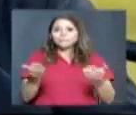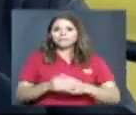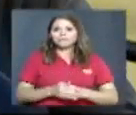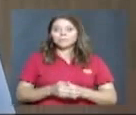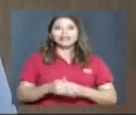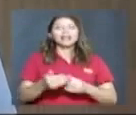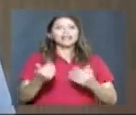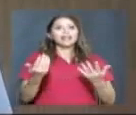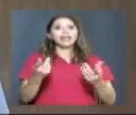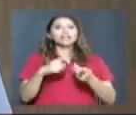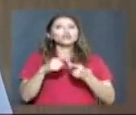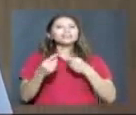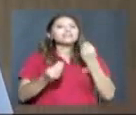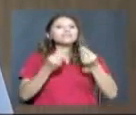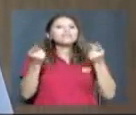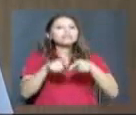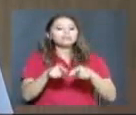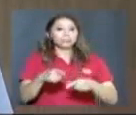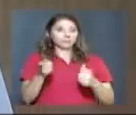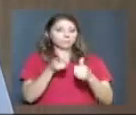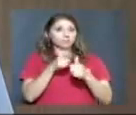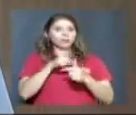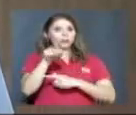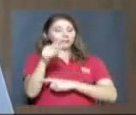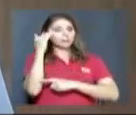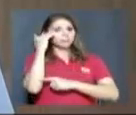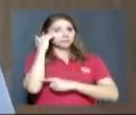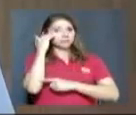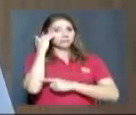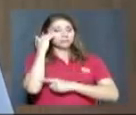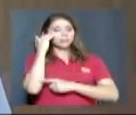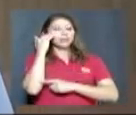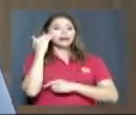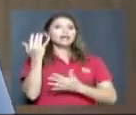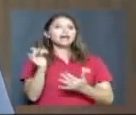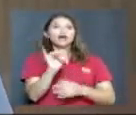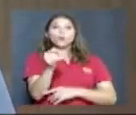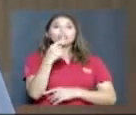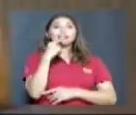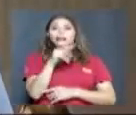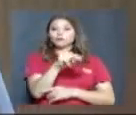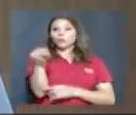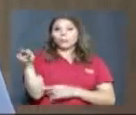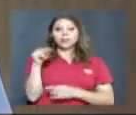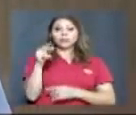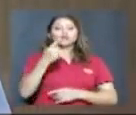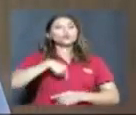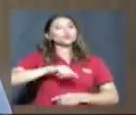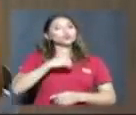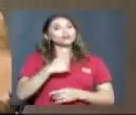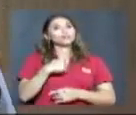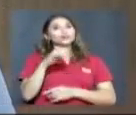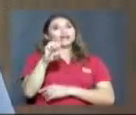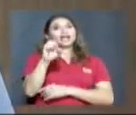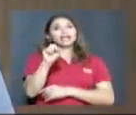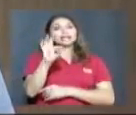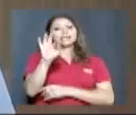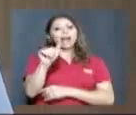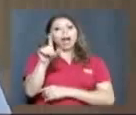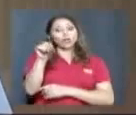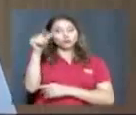frecuencias. Primero que hay que tomar en cuenta acá que, bueno, como decían los compañeros acá, pues tenemos el Estado, ¿verdad?, que es el que se encarga de